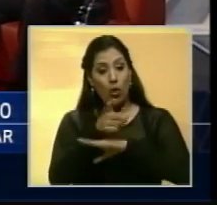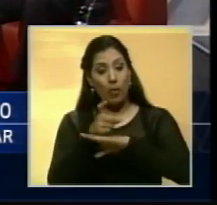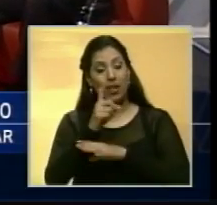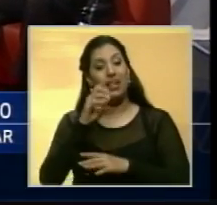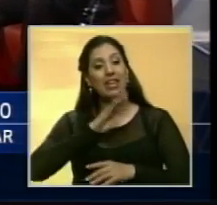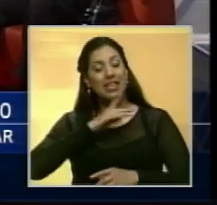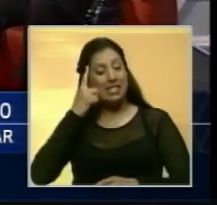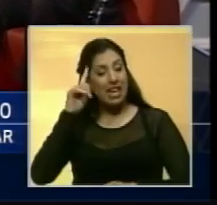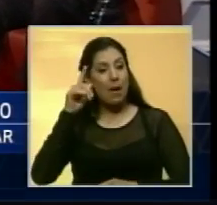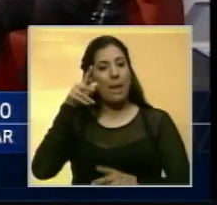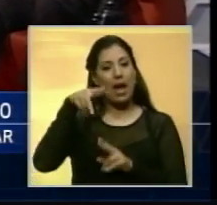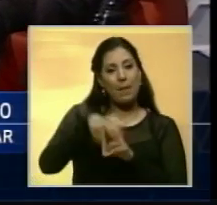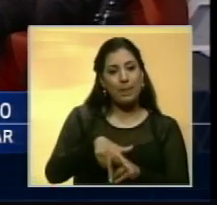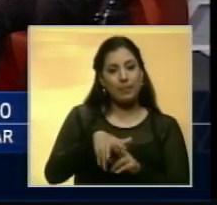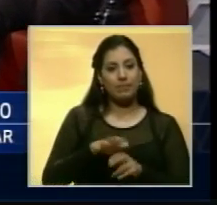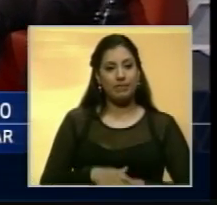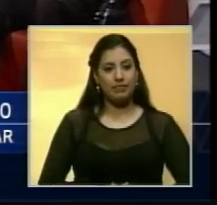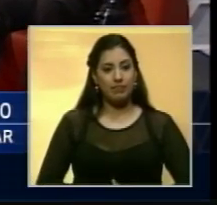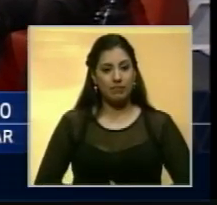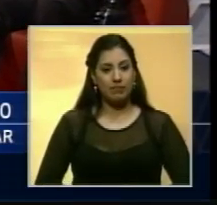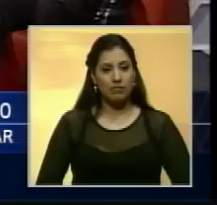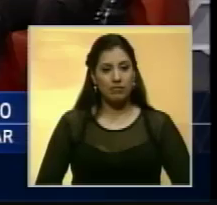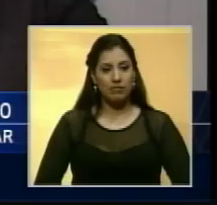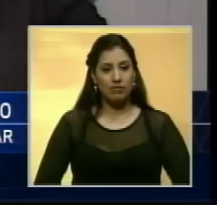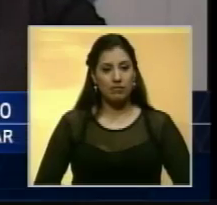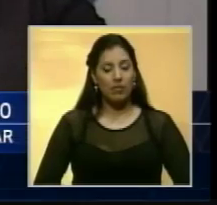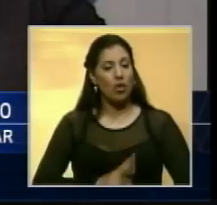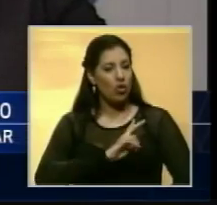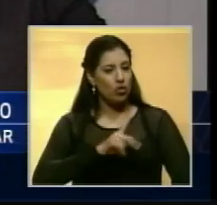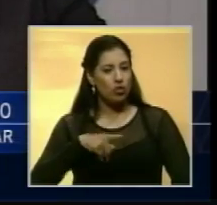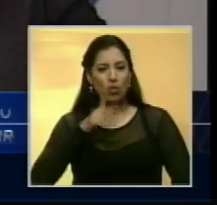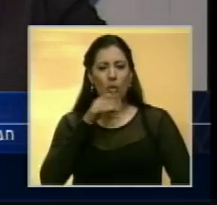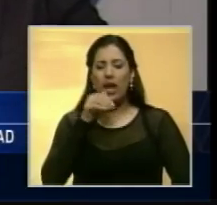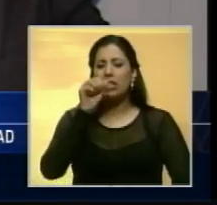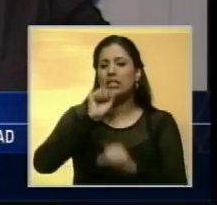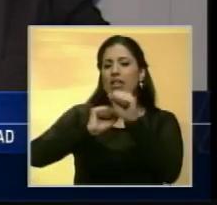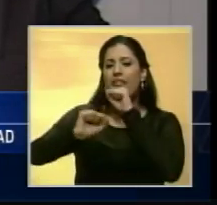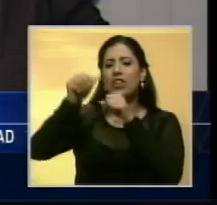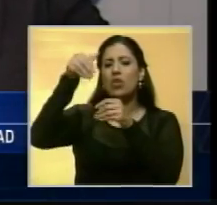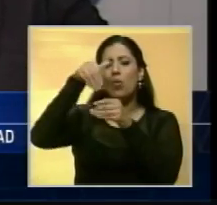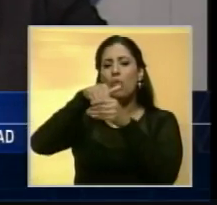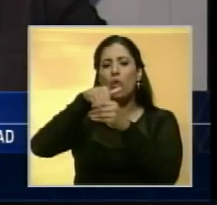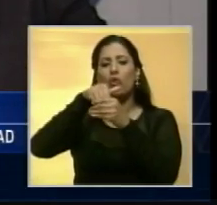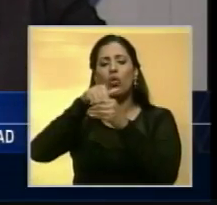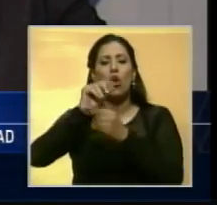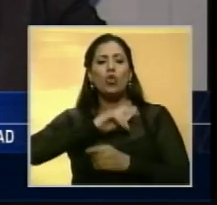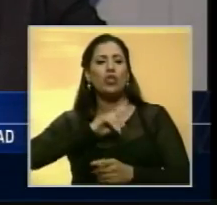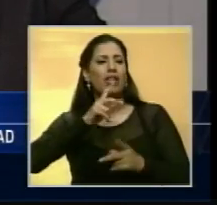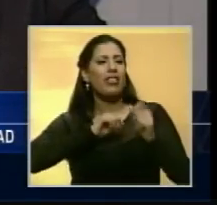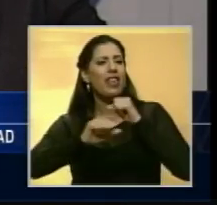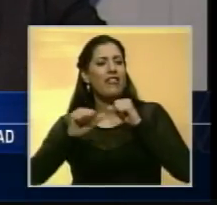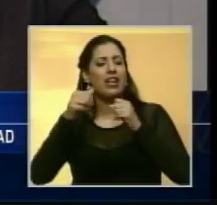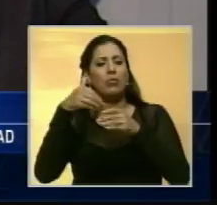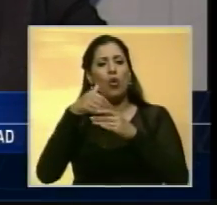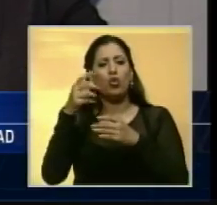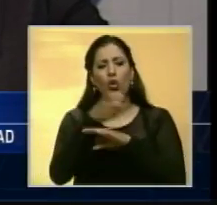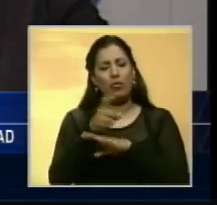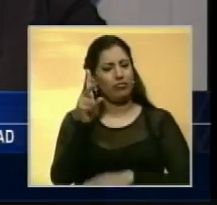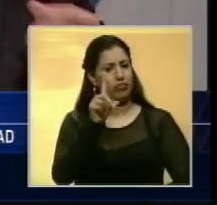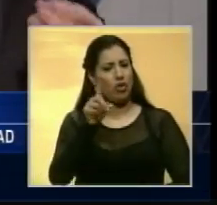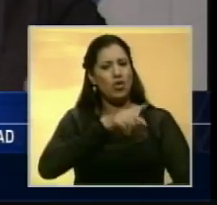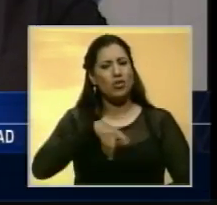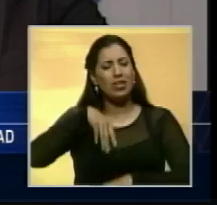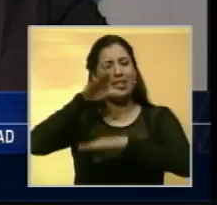las considera una amenaza. Nosotros no estamos defendiendo un referéndum o estamos defendiendo las elecciones regionales. Lo que